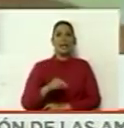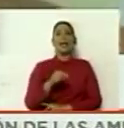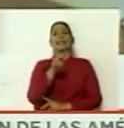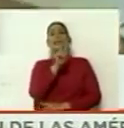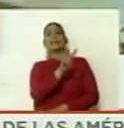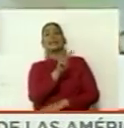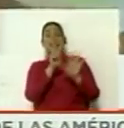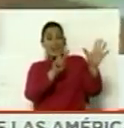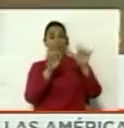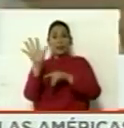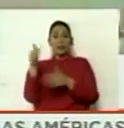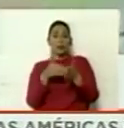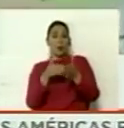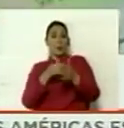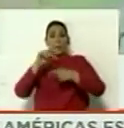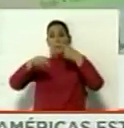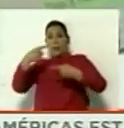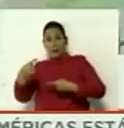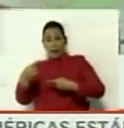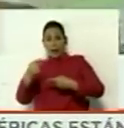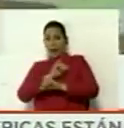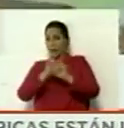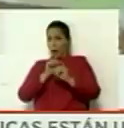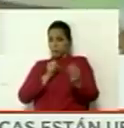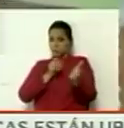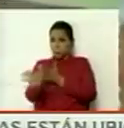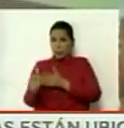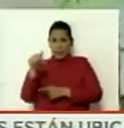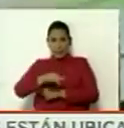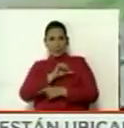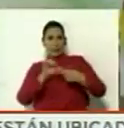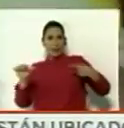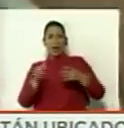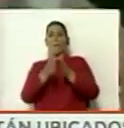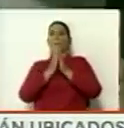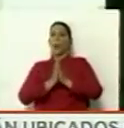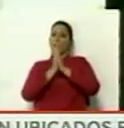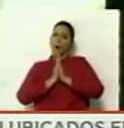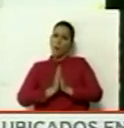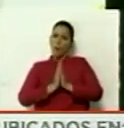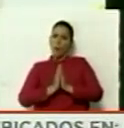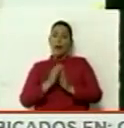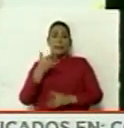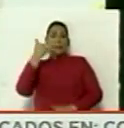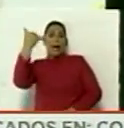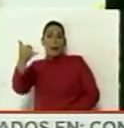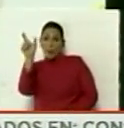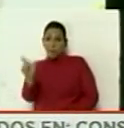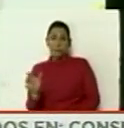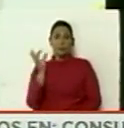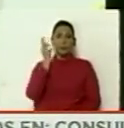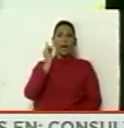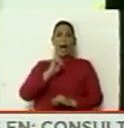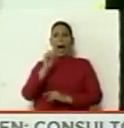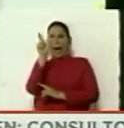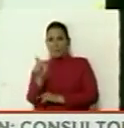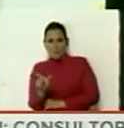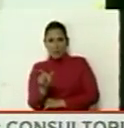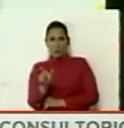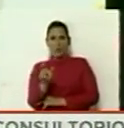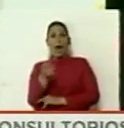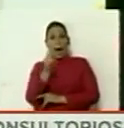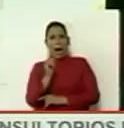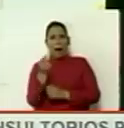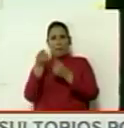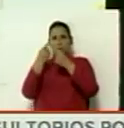para mañana, que serían los gastos de esta semana, pero porfa llama a Rosana, que está con una persona que tiene los números de